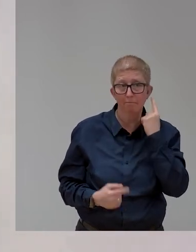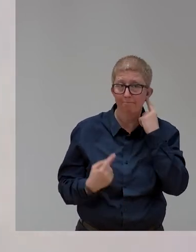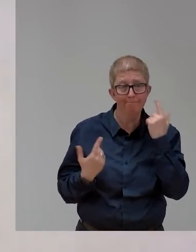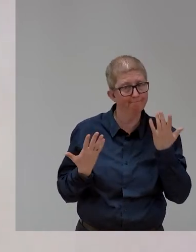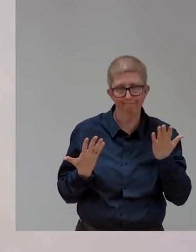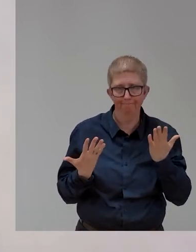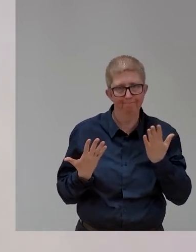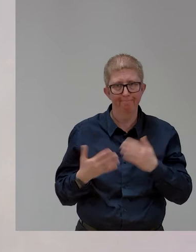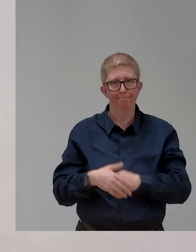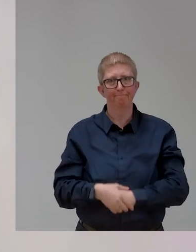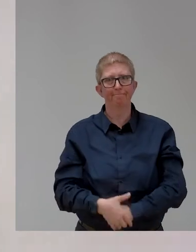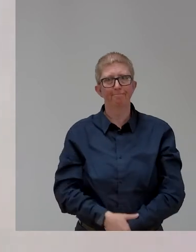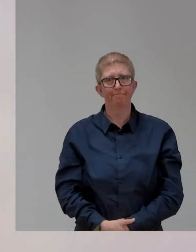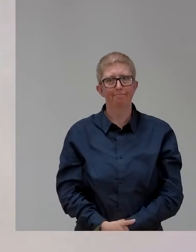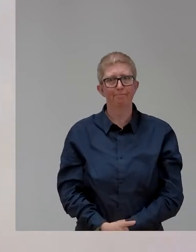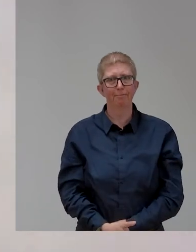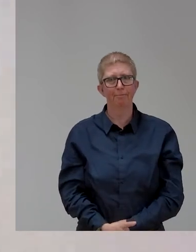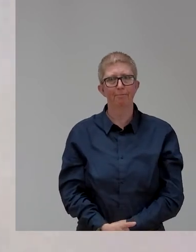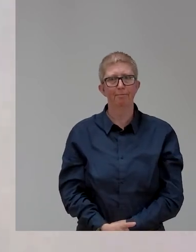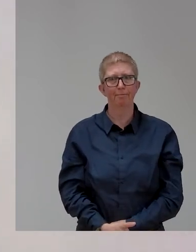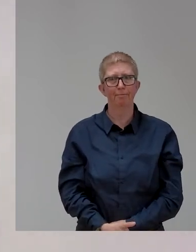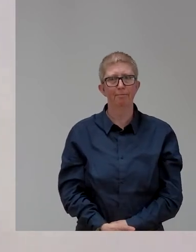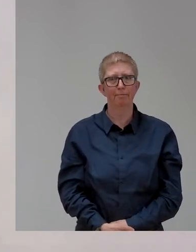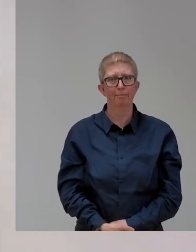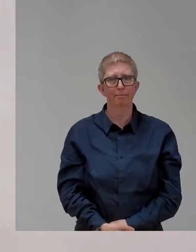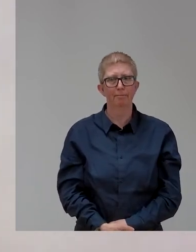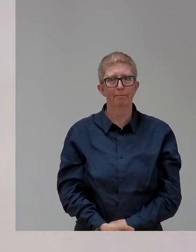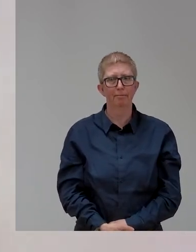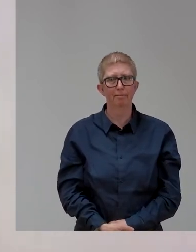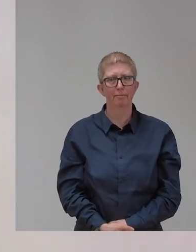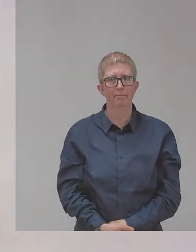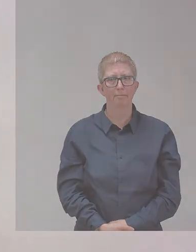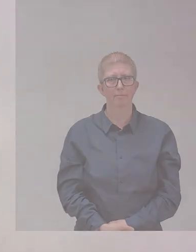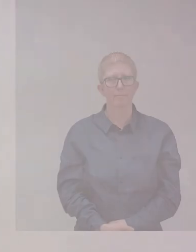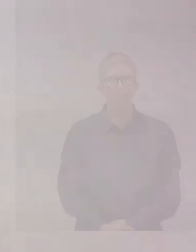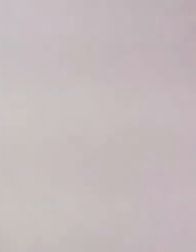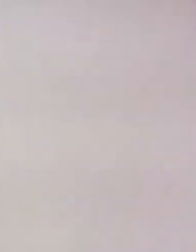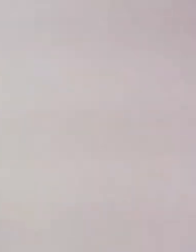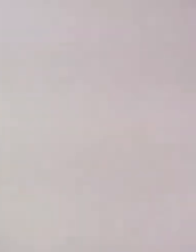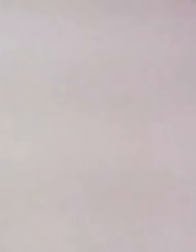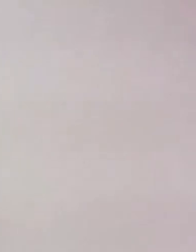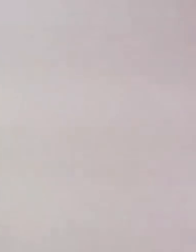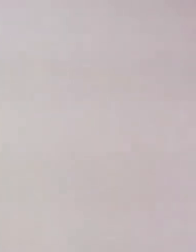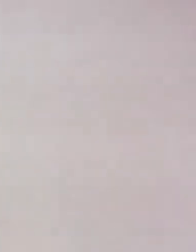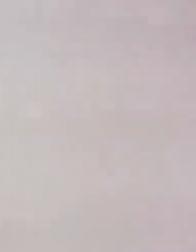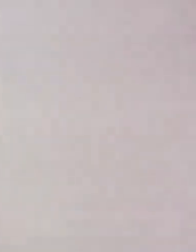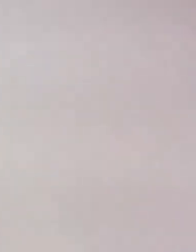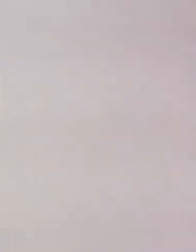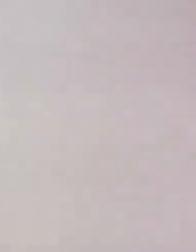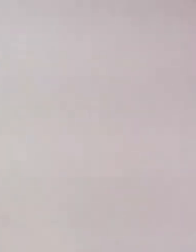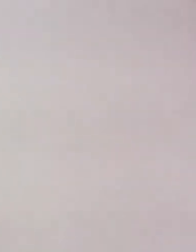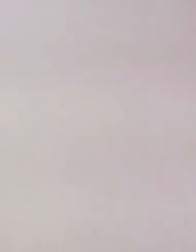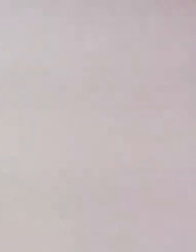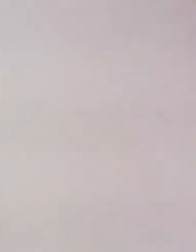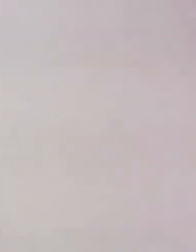privado, es necesario reconocer cómo el sector público se encarga de satisfacer las necesidades sociales, vigilar que